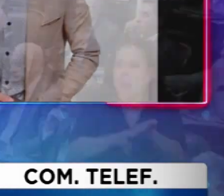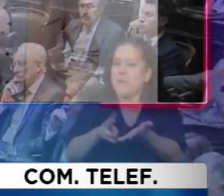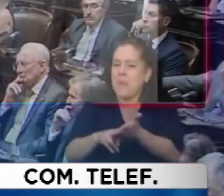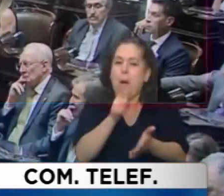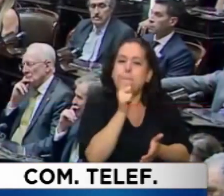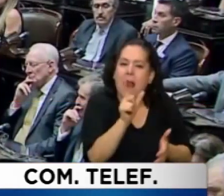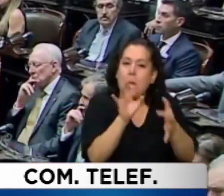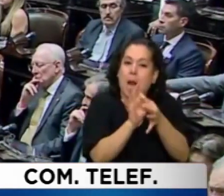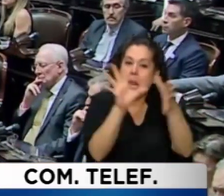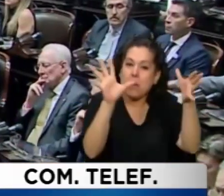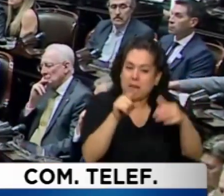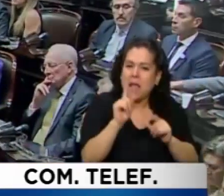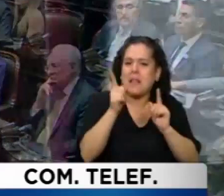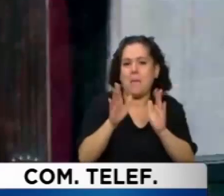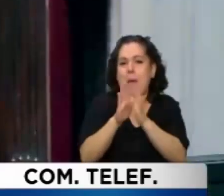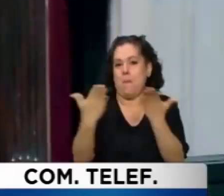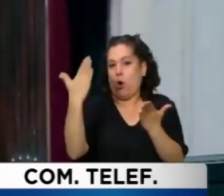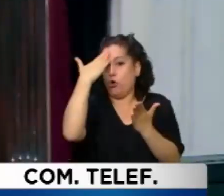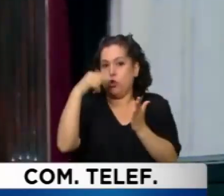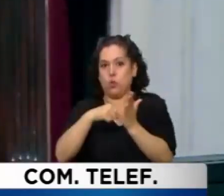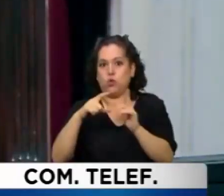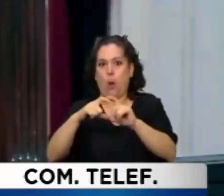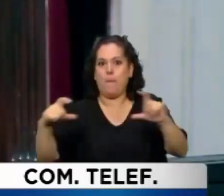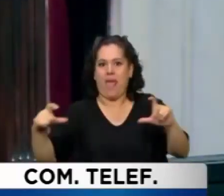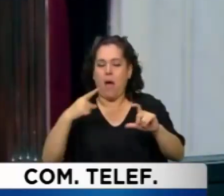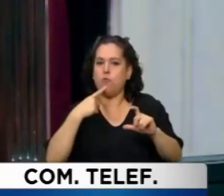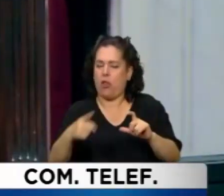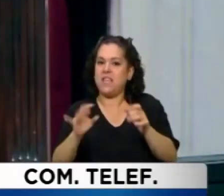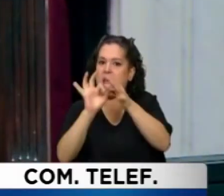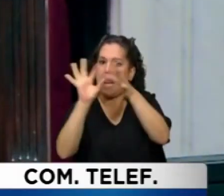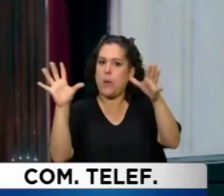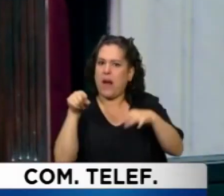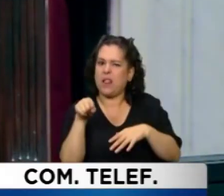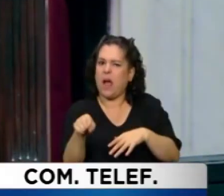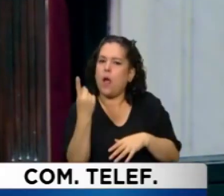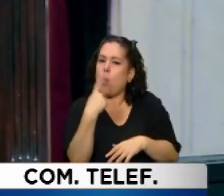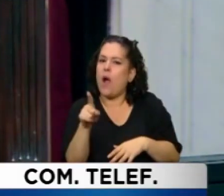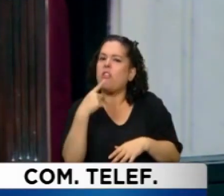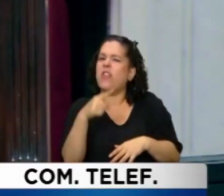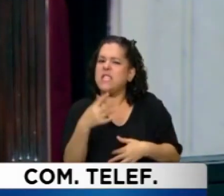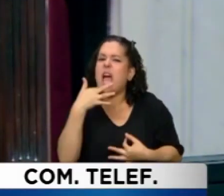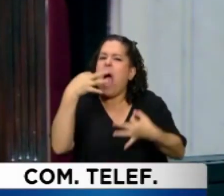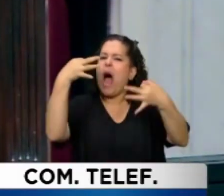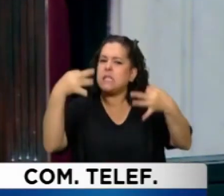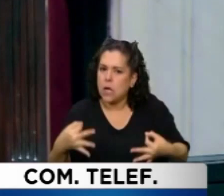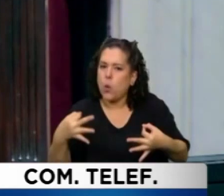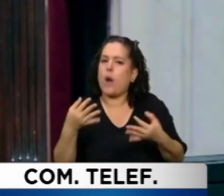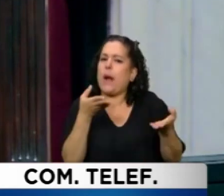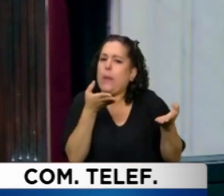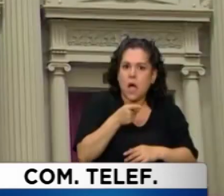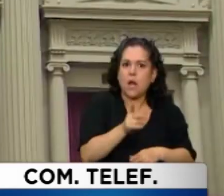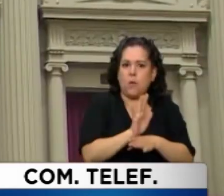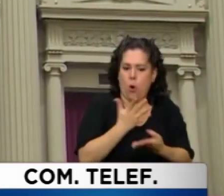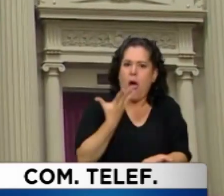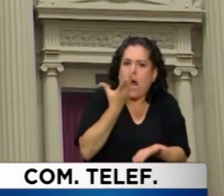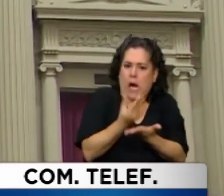primera impresión de esta ley que ha ingresado al Congreso? Y si puedo leer todo ya, ¿no? Porque la verdad que son tan pocas horas